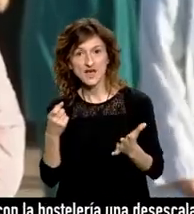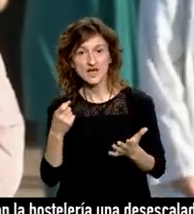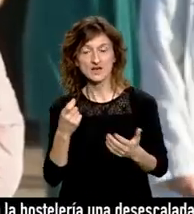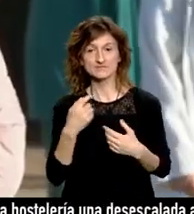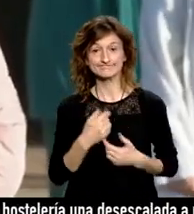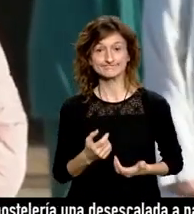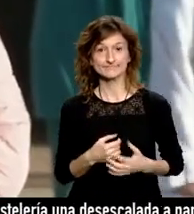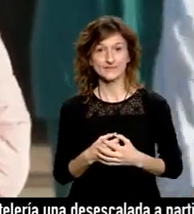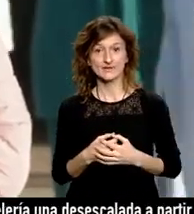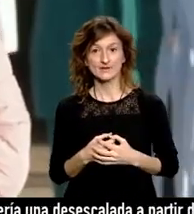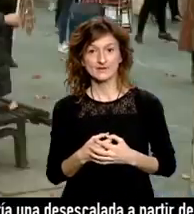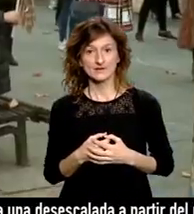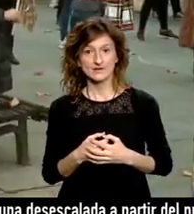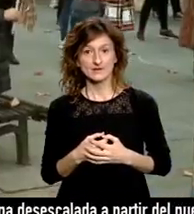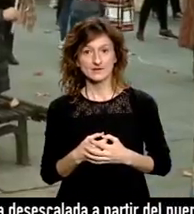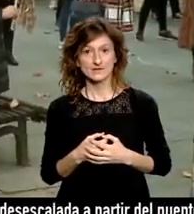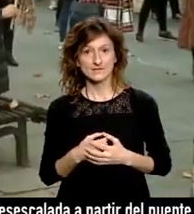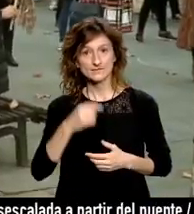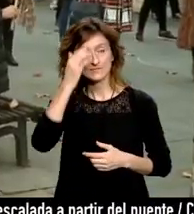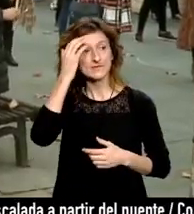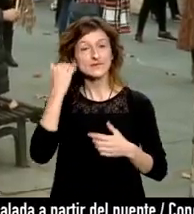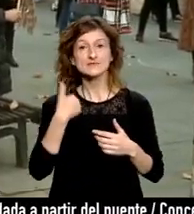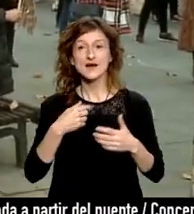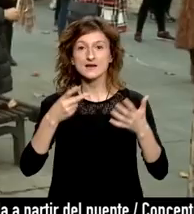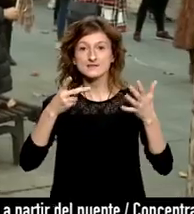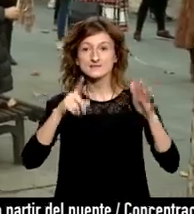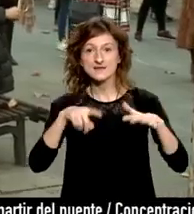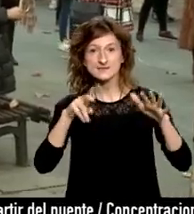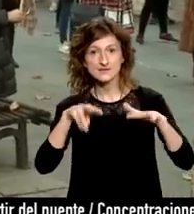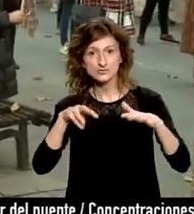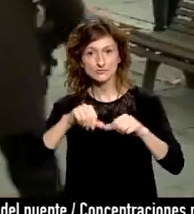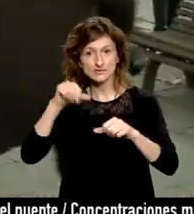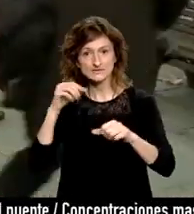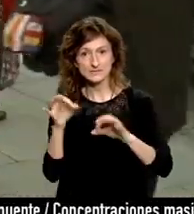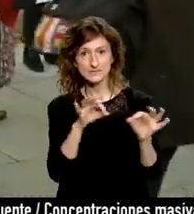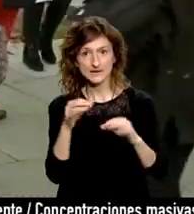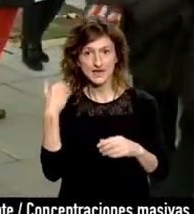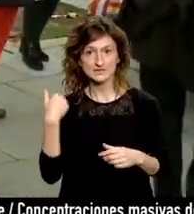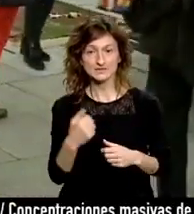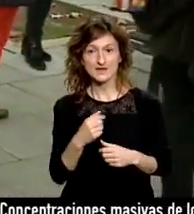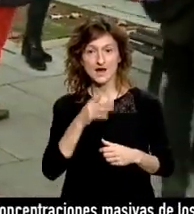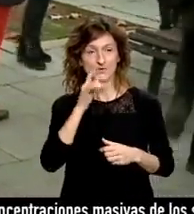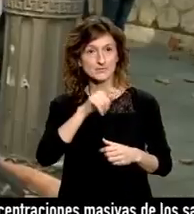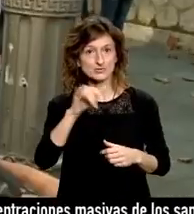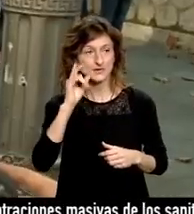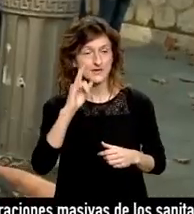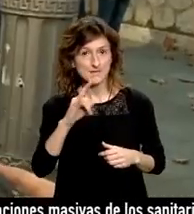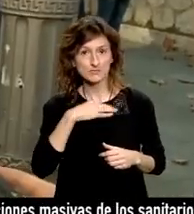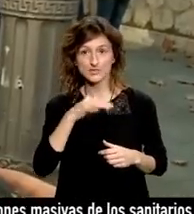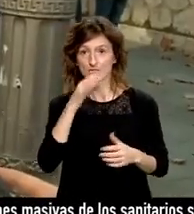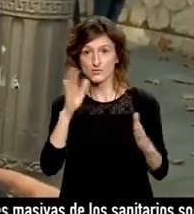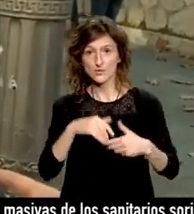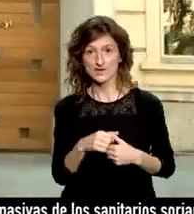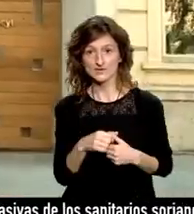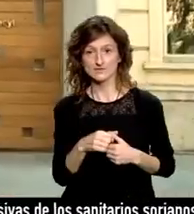Y les acusan también de improvisar. Transcurrido 6, 7, 8 meses para haberlo previsto. Porque antes había más gente a la que llamar, ahora ya no la hay. Están yendo a